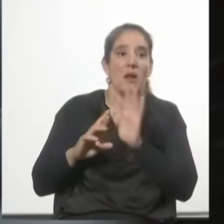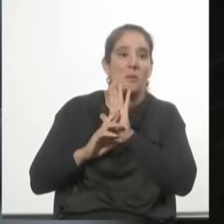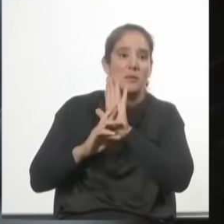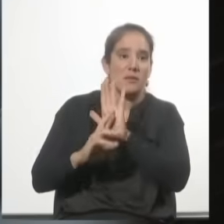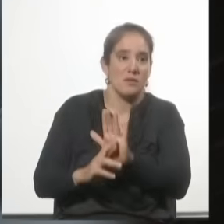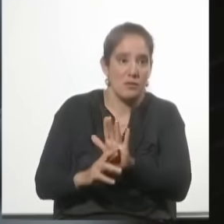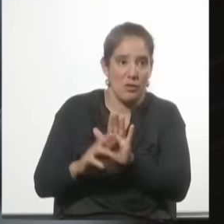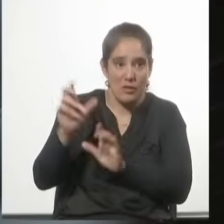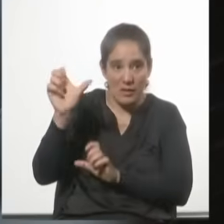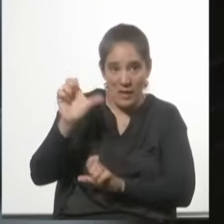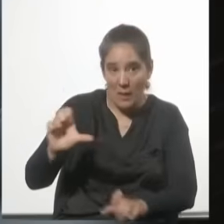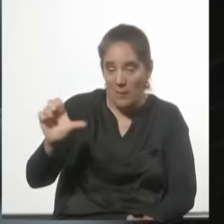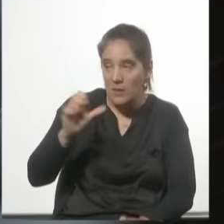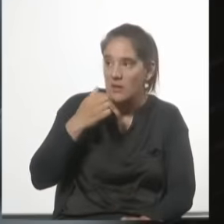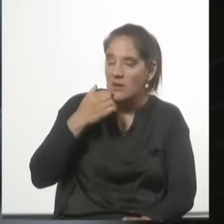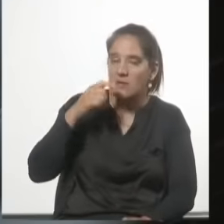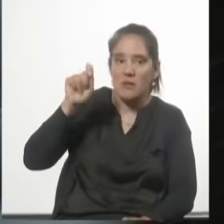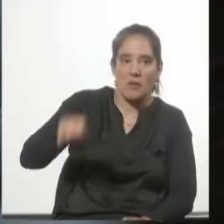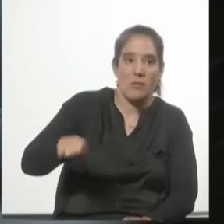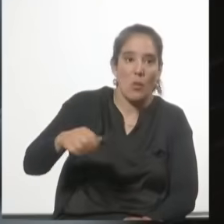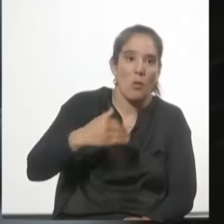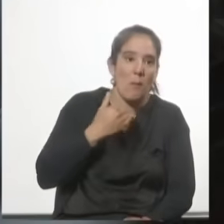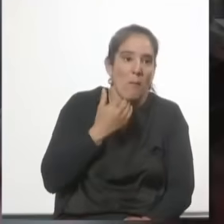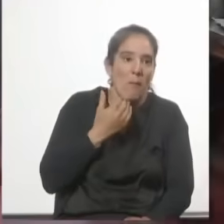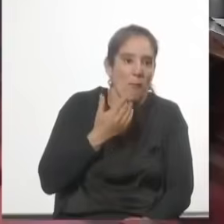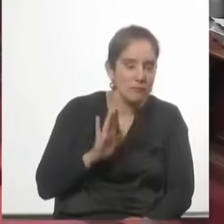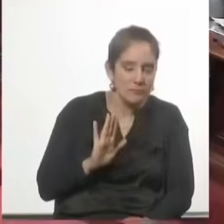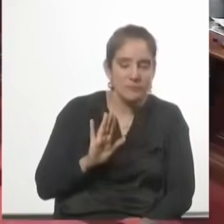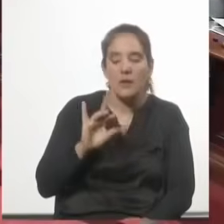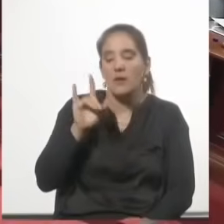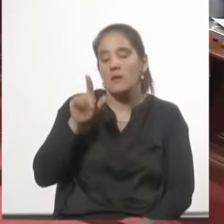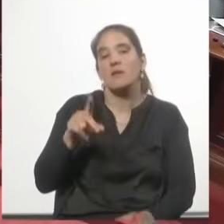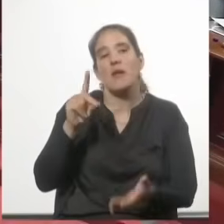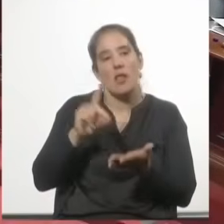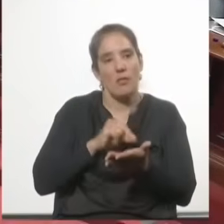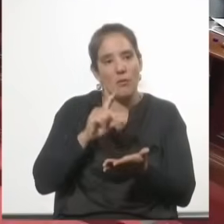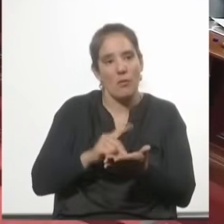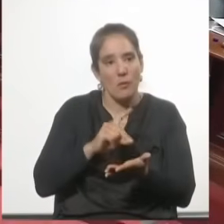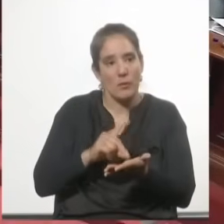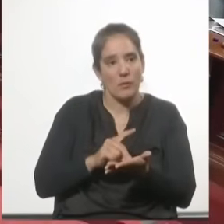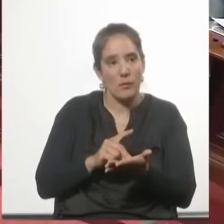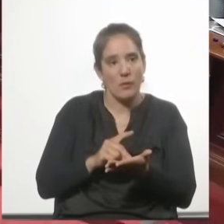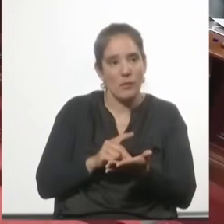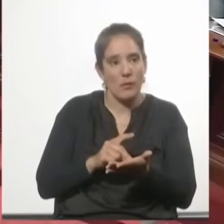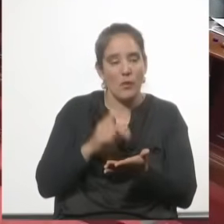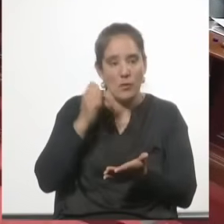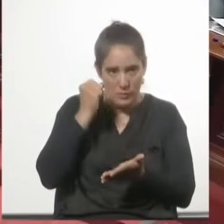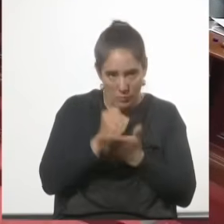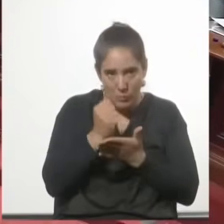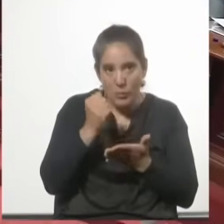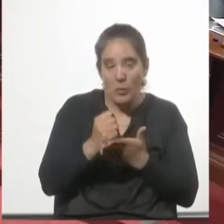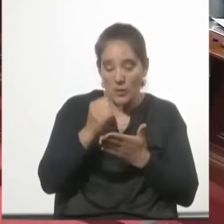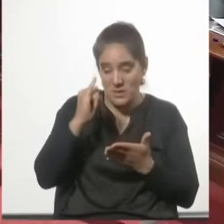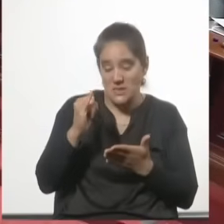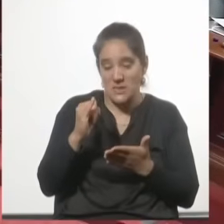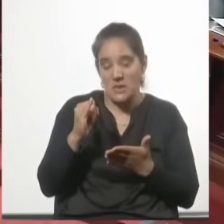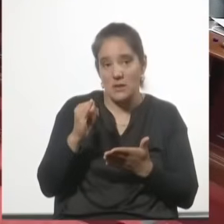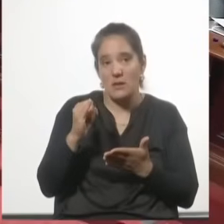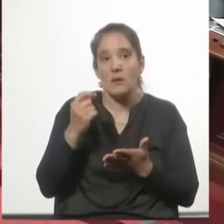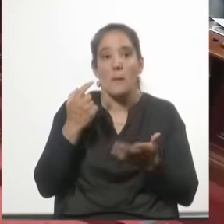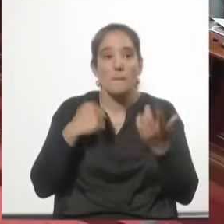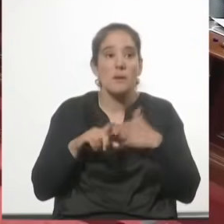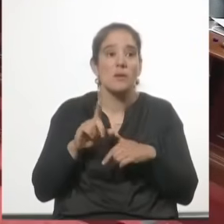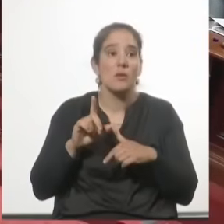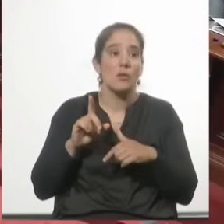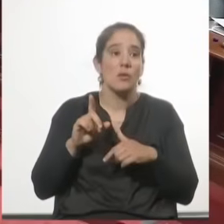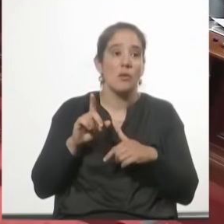empresa y estar en condiciones de emitir un aval. Si bien el documento se encuentra apostillado, es de buena táctica